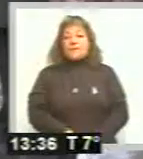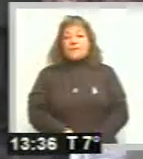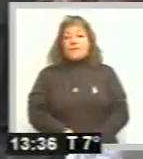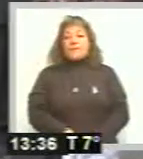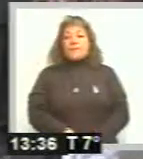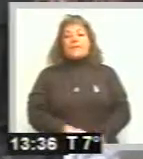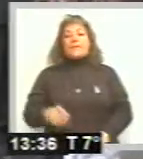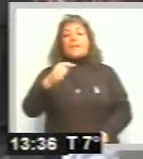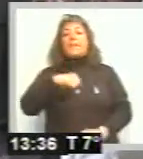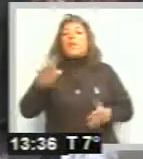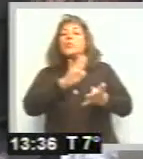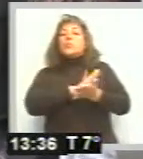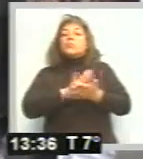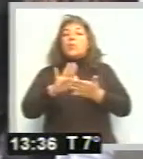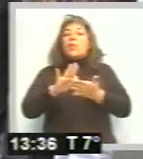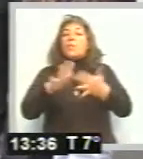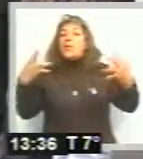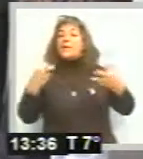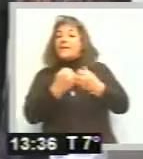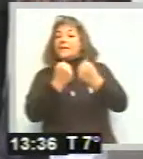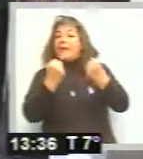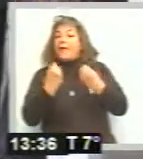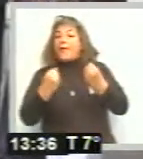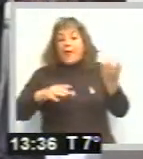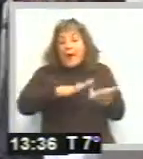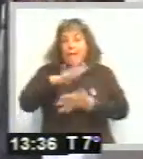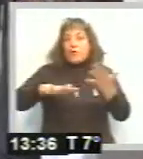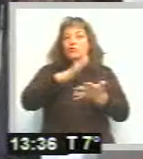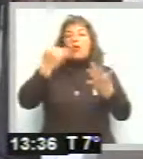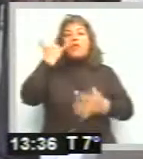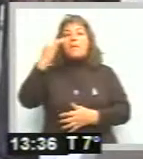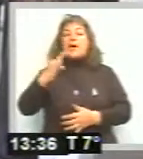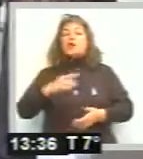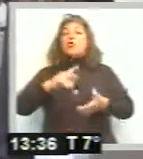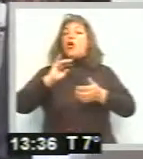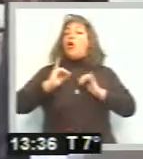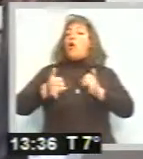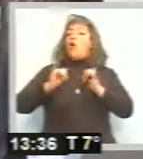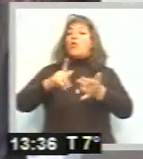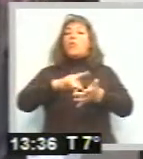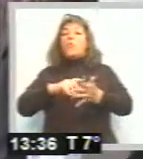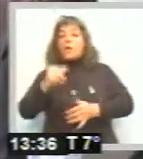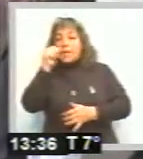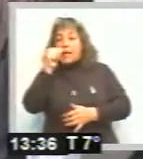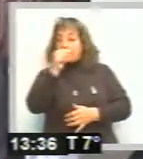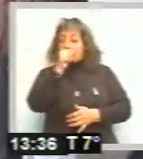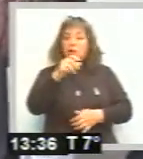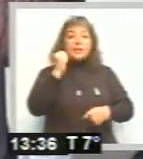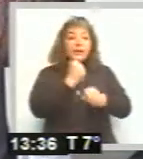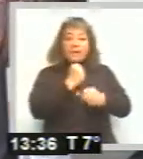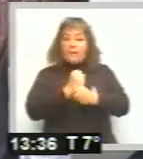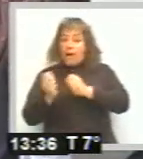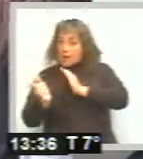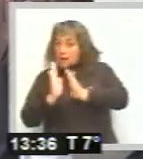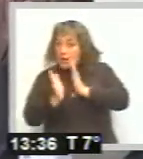En vísperas a un nuevo aniversario de la Revolución de Mayo, jóvenes con problemas de adicciones que realizan su tratamiento